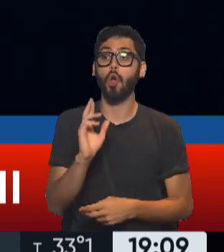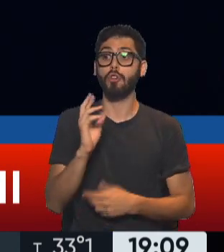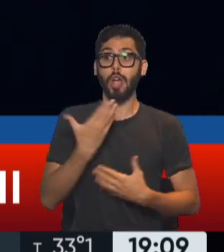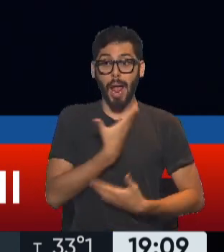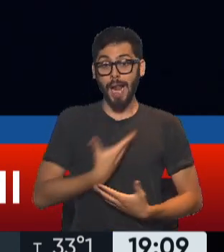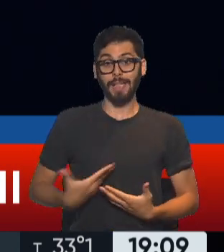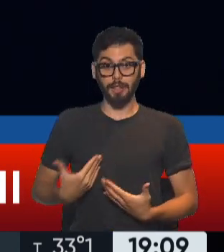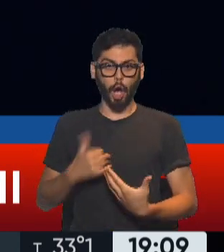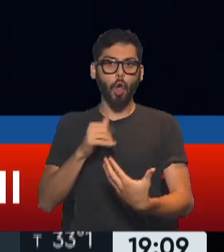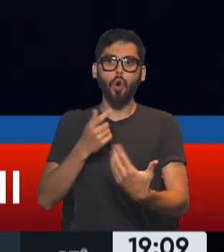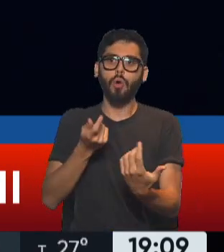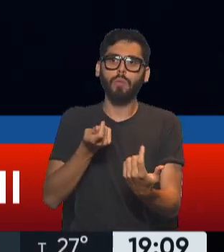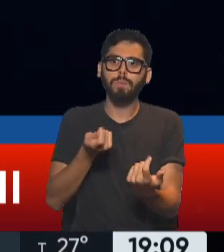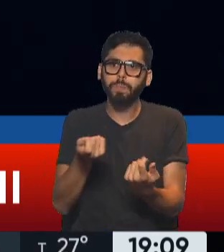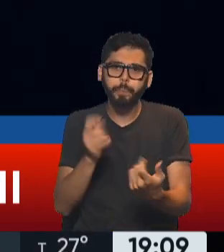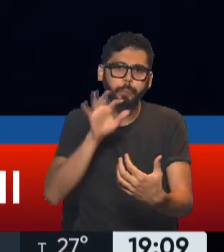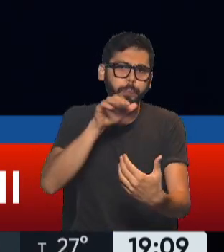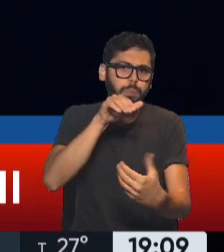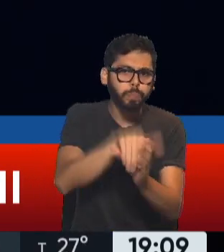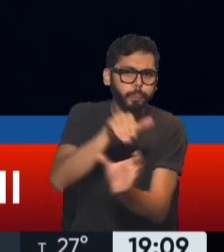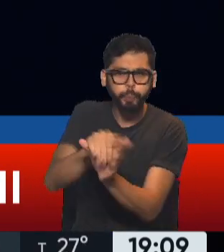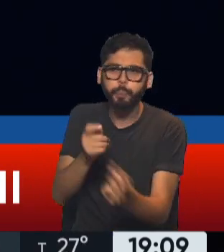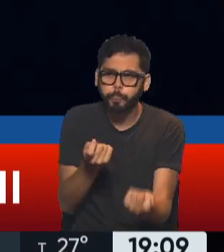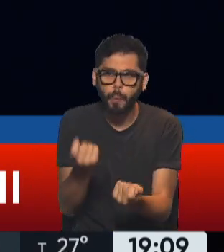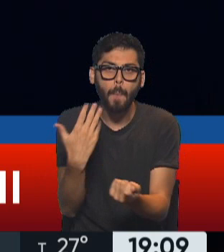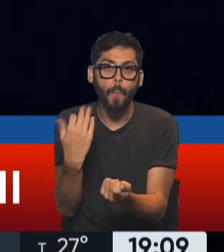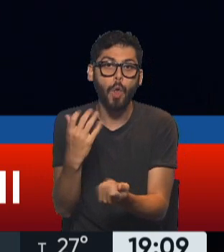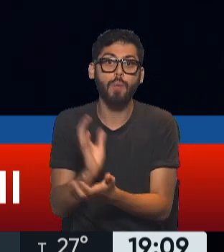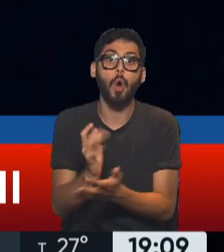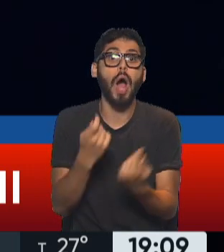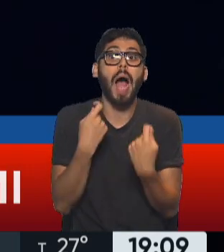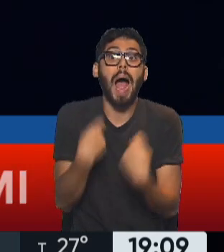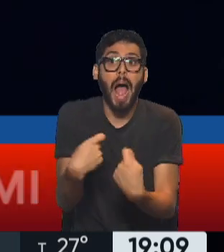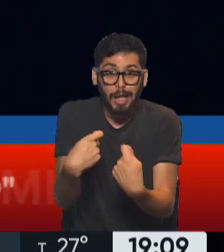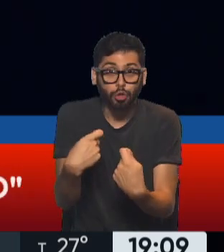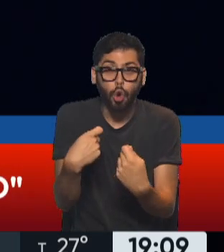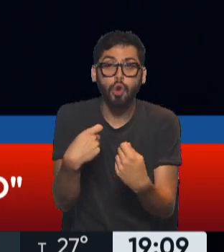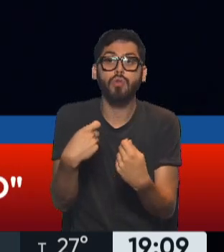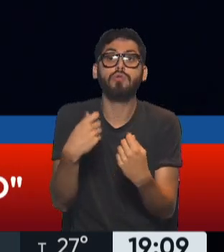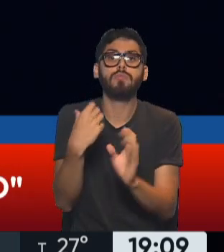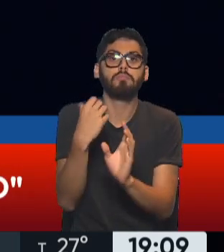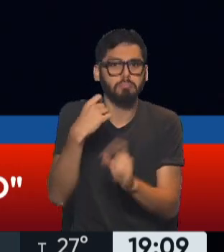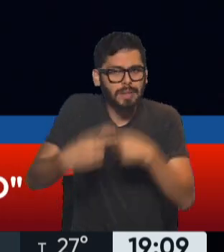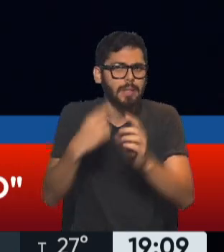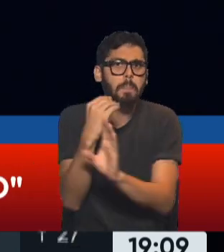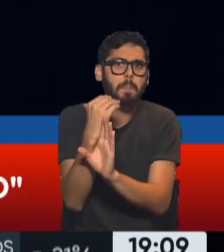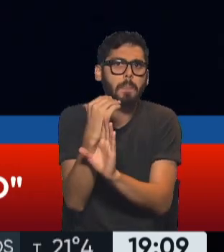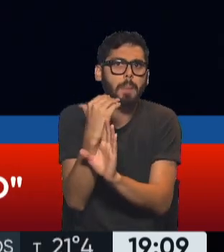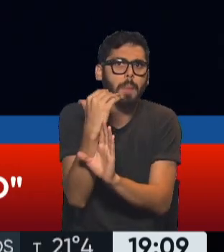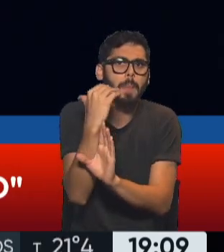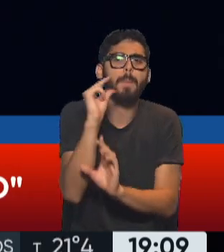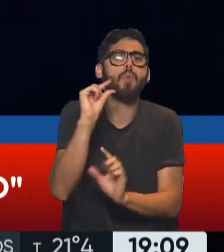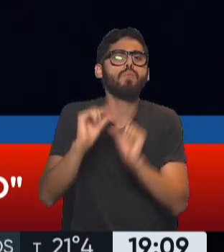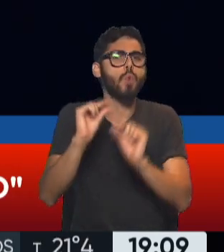expansivo, con el gasto en términos reales creciendo de forma moderada. Es decir, se logró que la